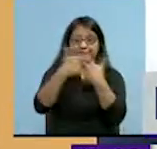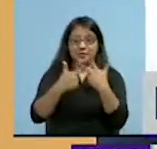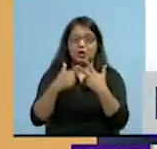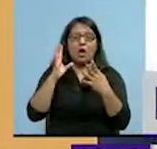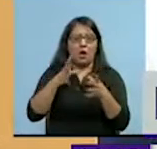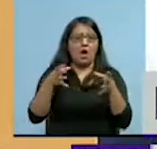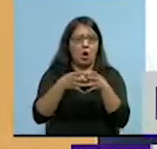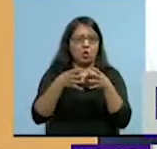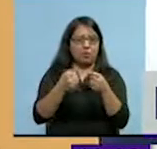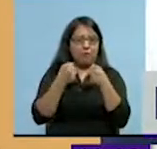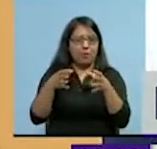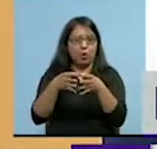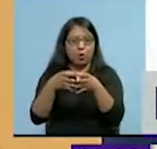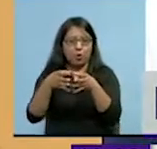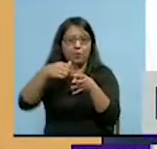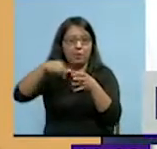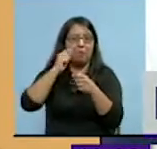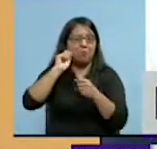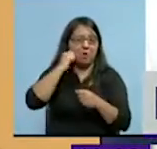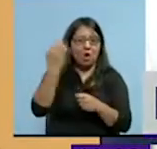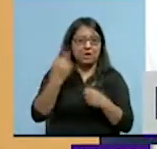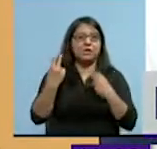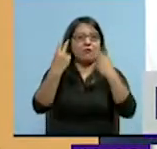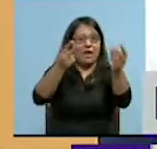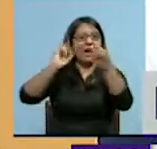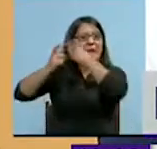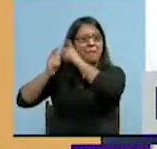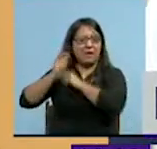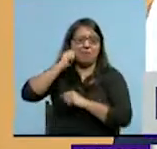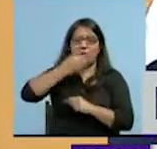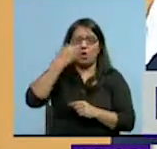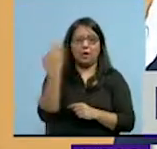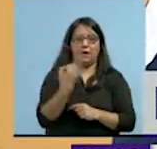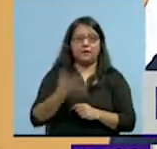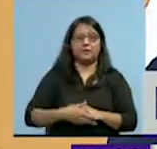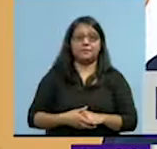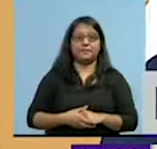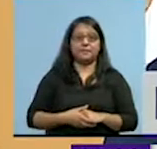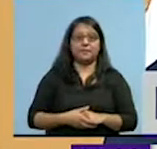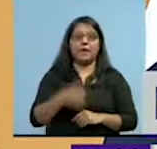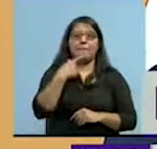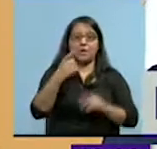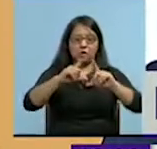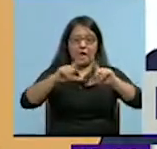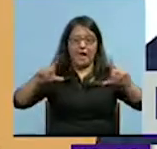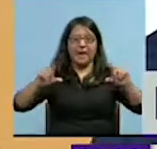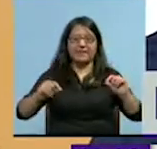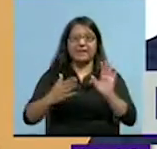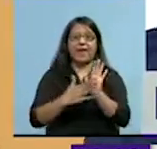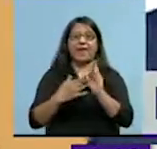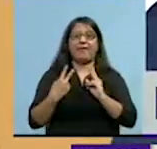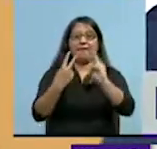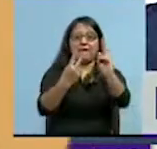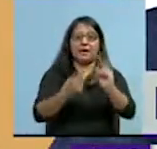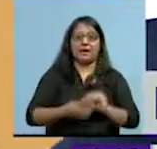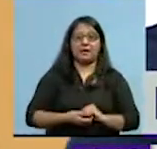gran equipo un lindo un lindo viaje una linda experiencia centrada en la zona central del viaje acá tengo